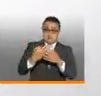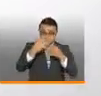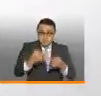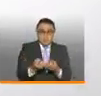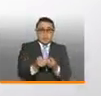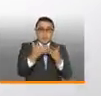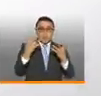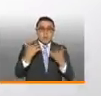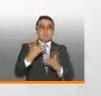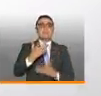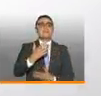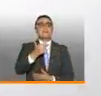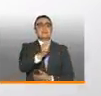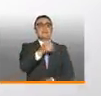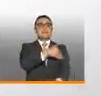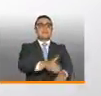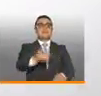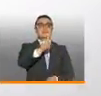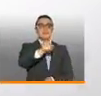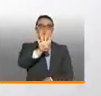concretos,